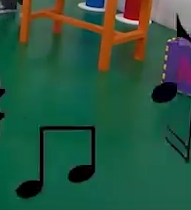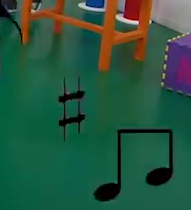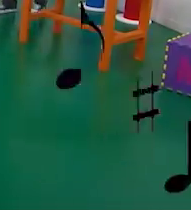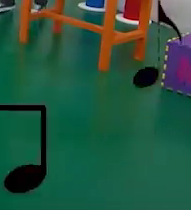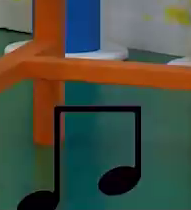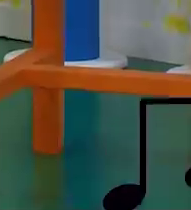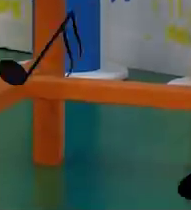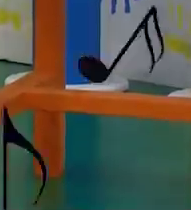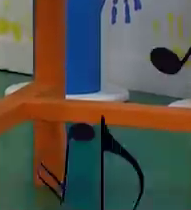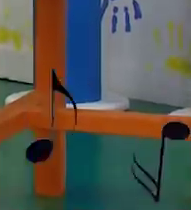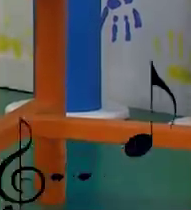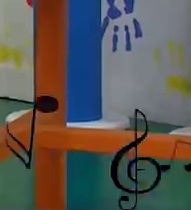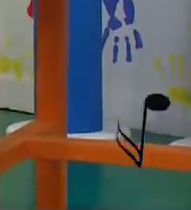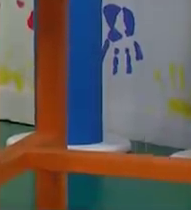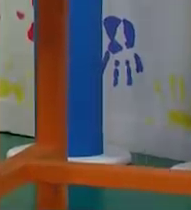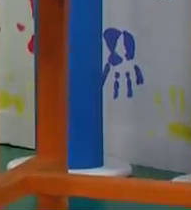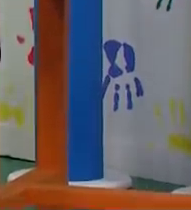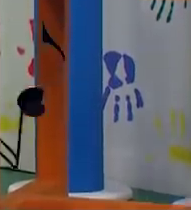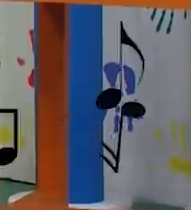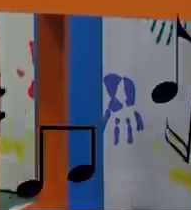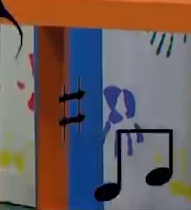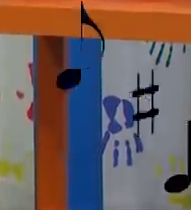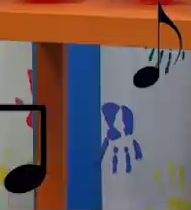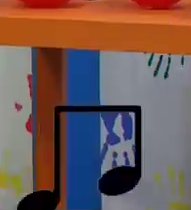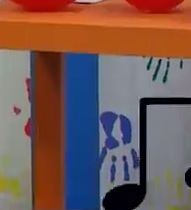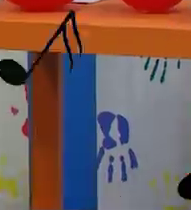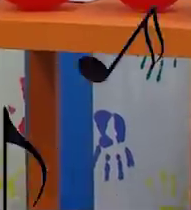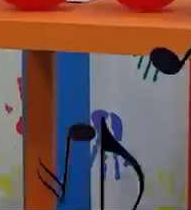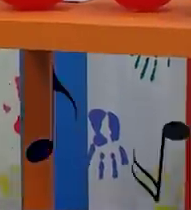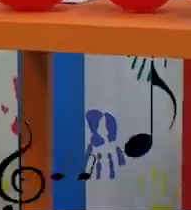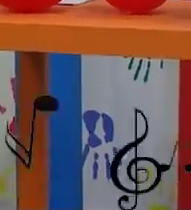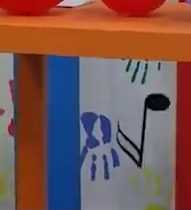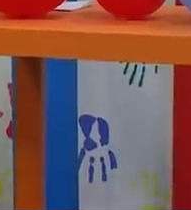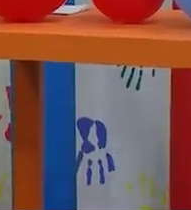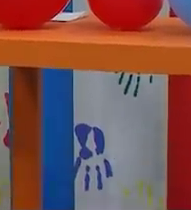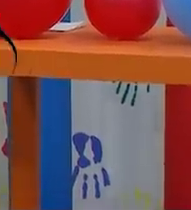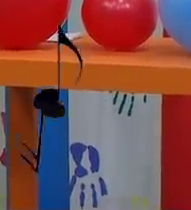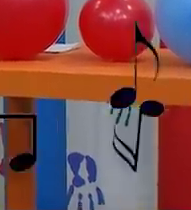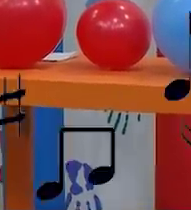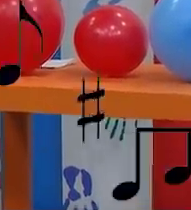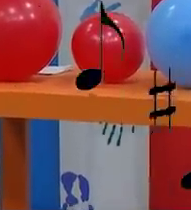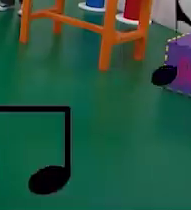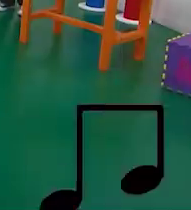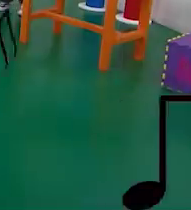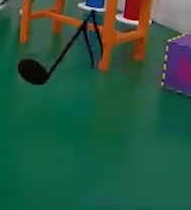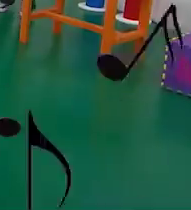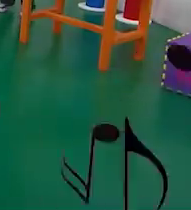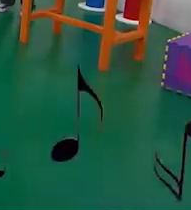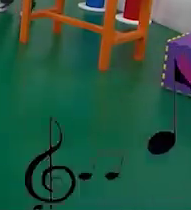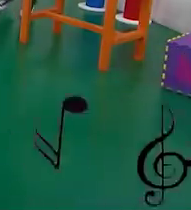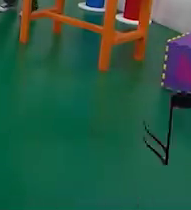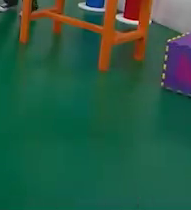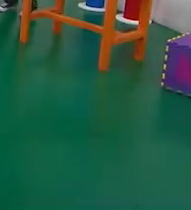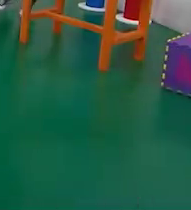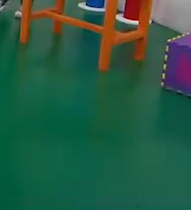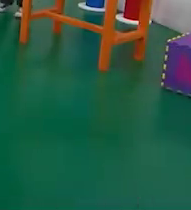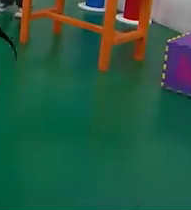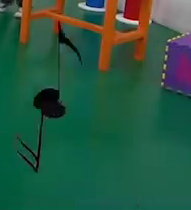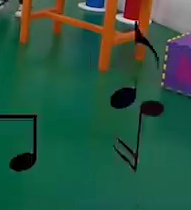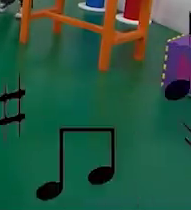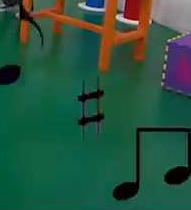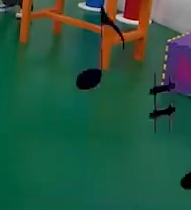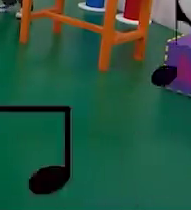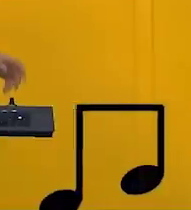sonido grave, nos vamos a agachar. Cuando escuches un sonido agudo, tres brincos vas a